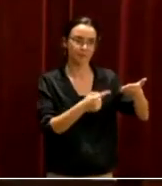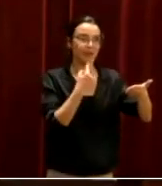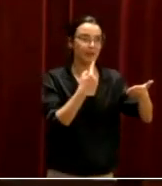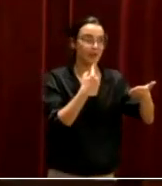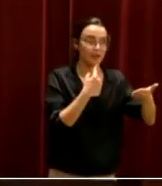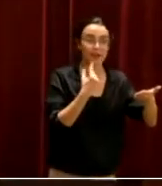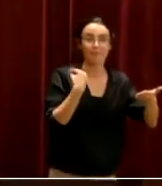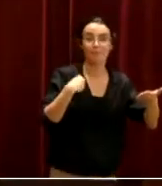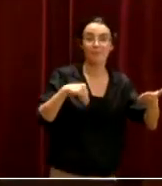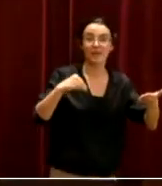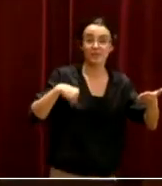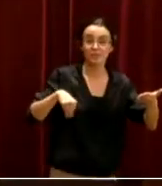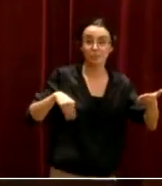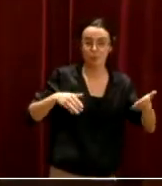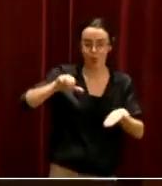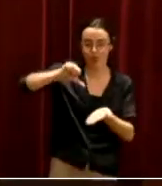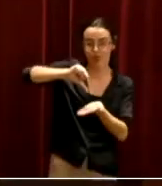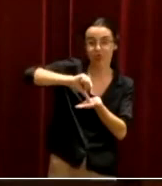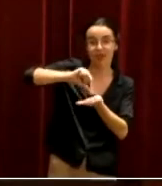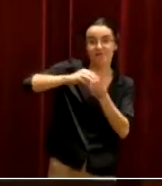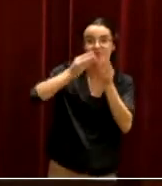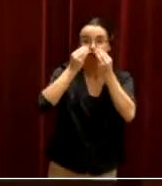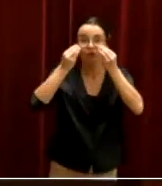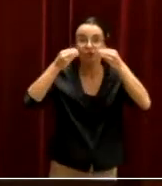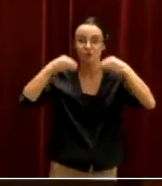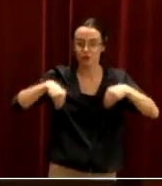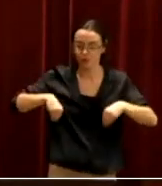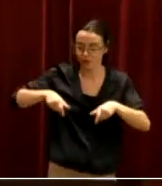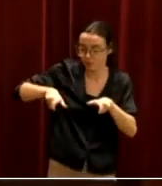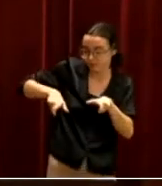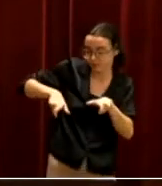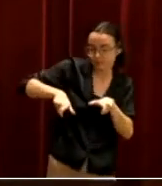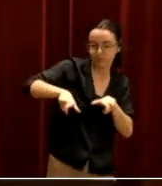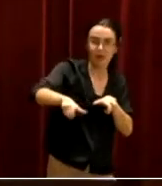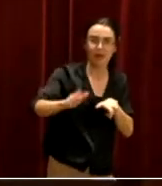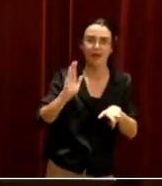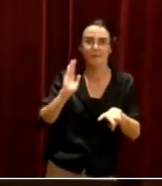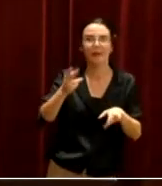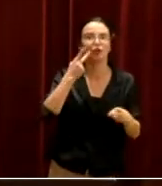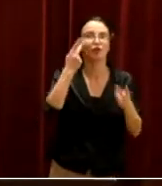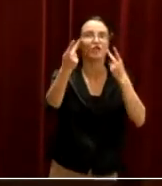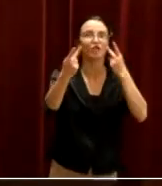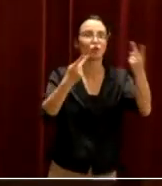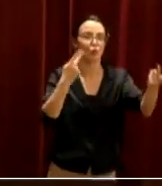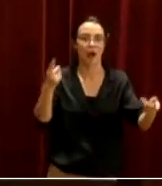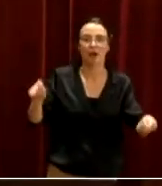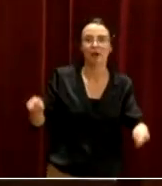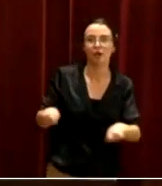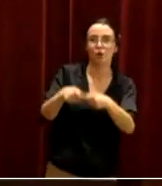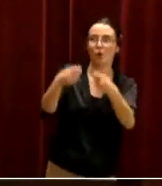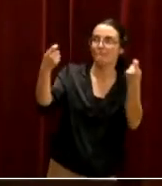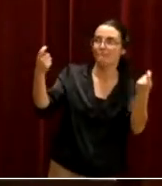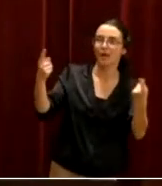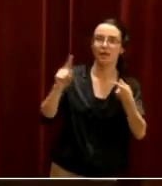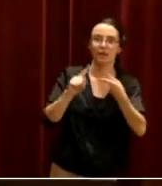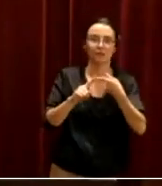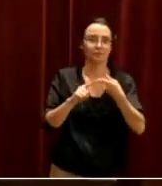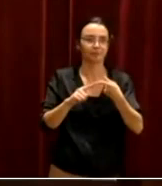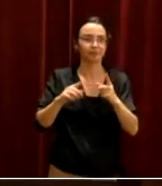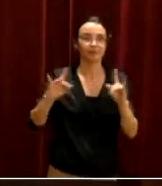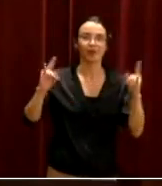histórico de Palma donde el impacto visual de las vías y la estructura sería un despropósito se cargaría buena parte del